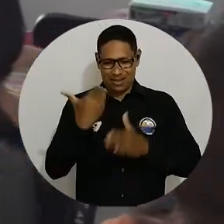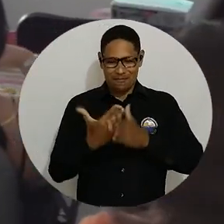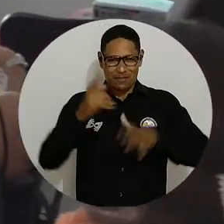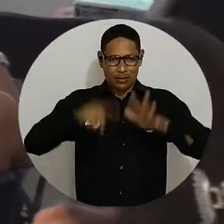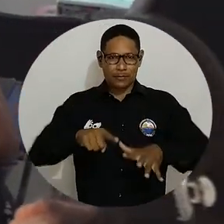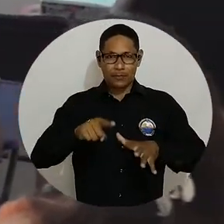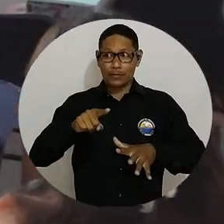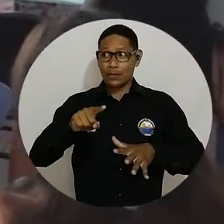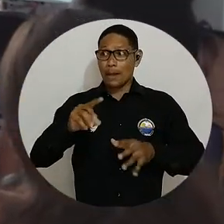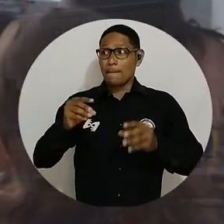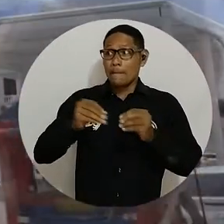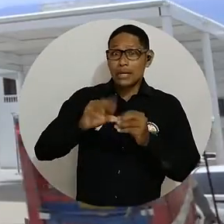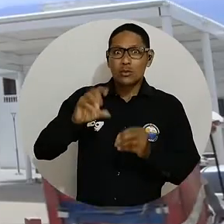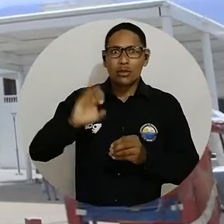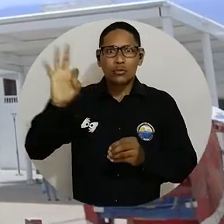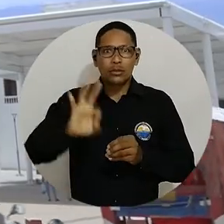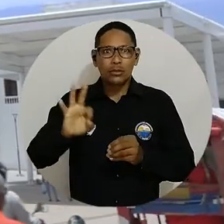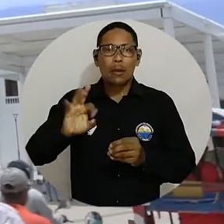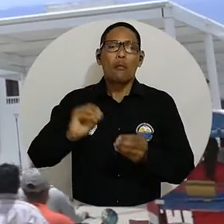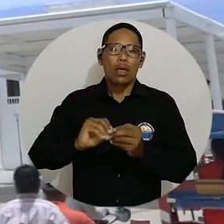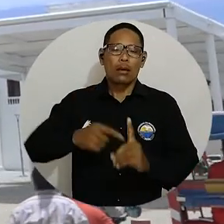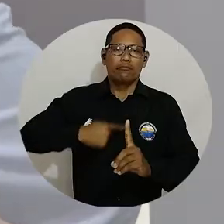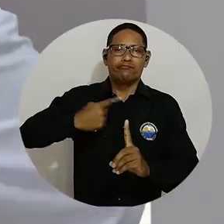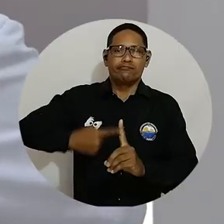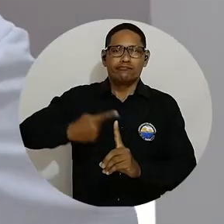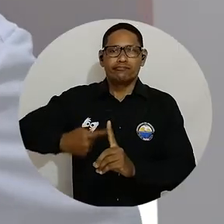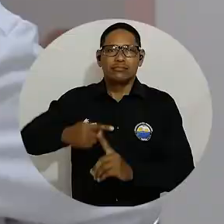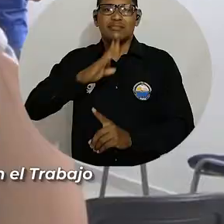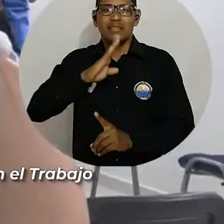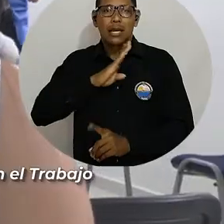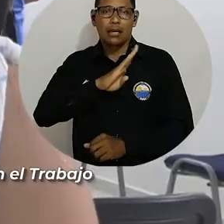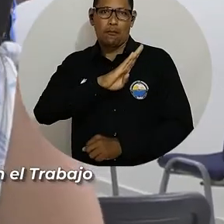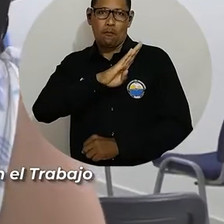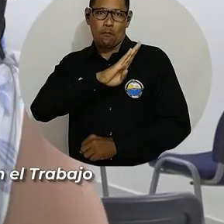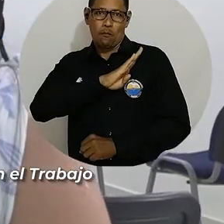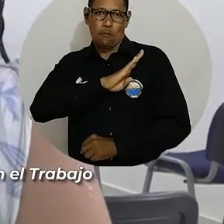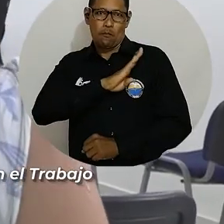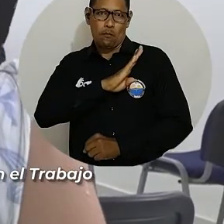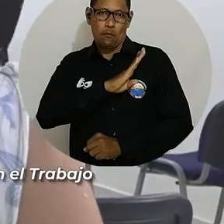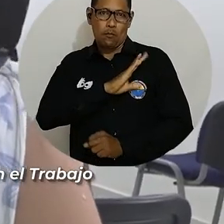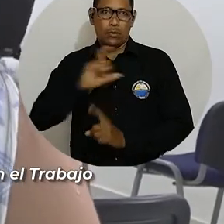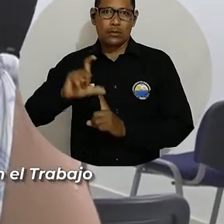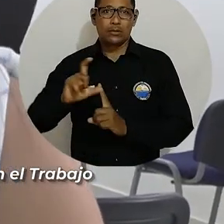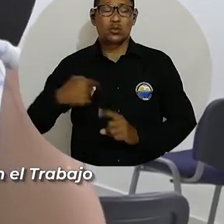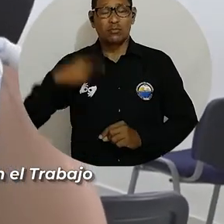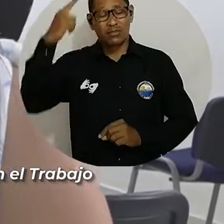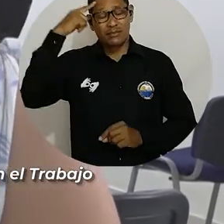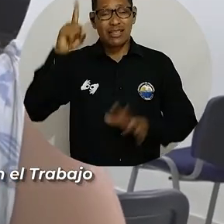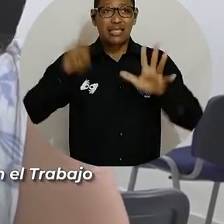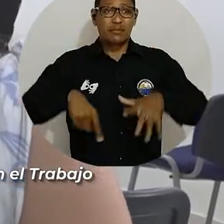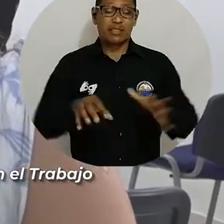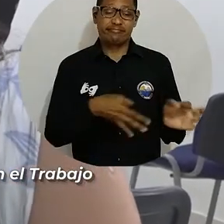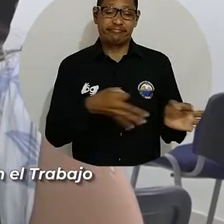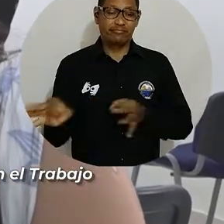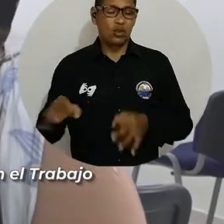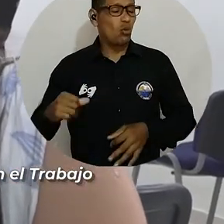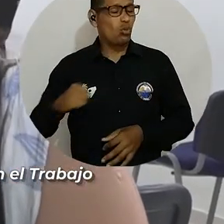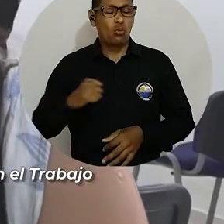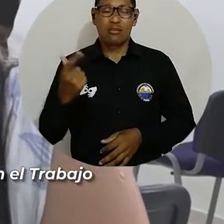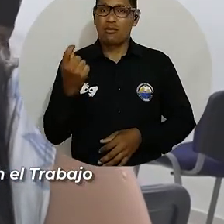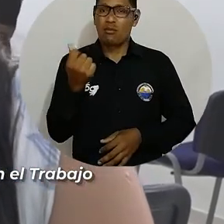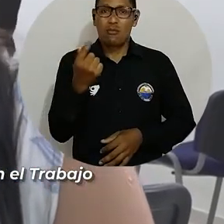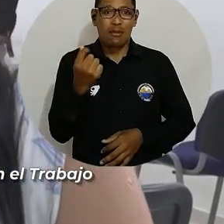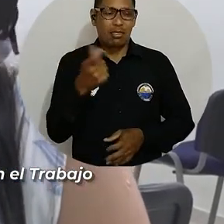y el restante 50% será financiado por el municipio. Tenía pensado aplazar el semestre porque no tenía el recurso